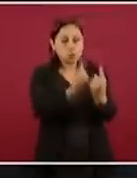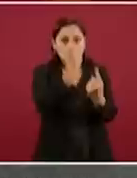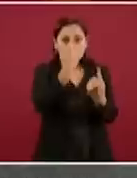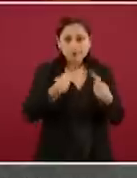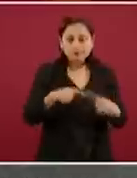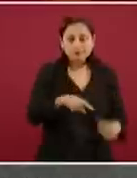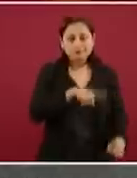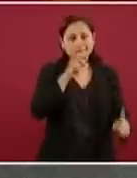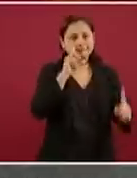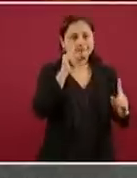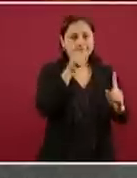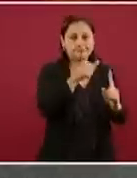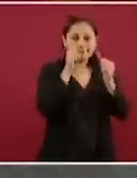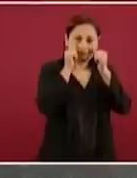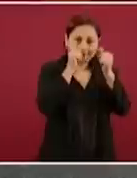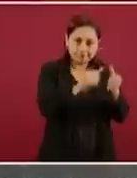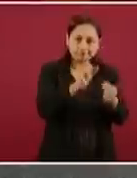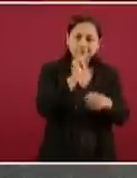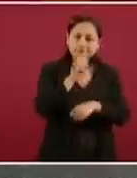y de organización.